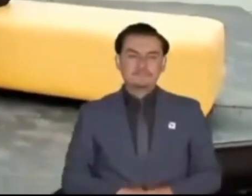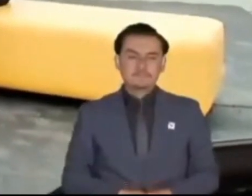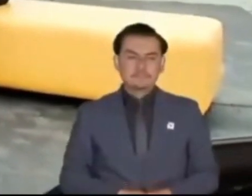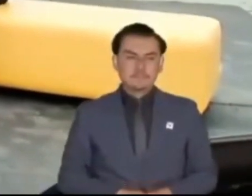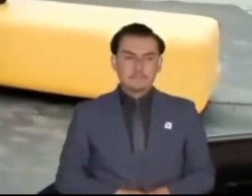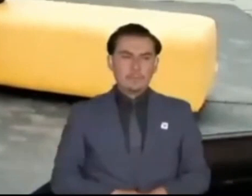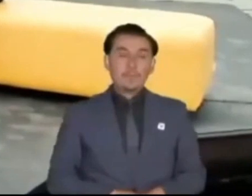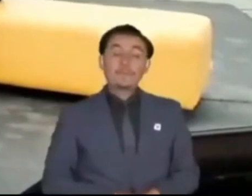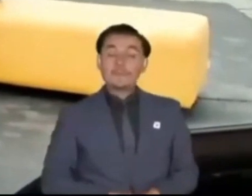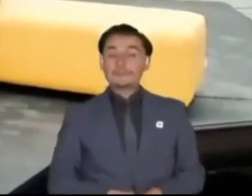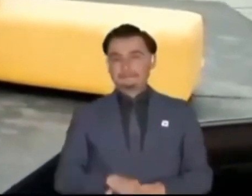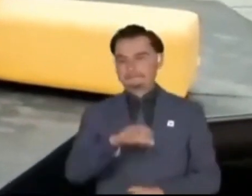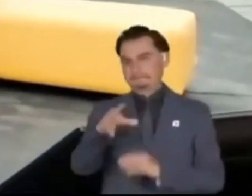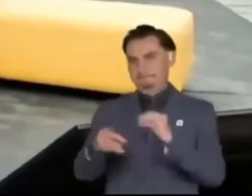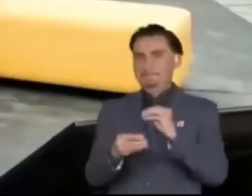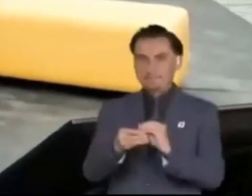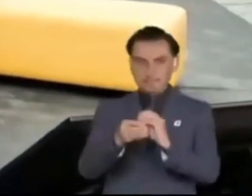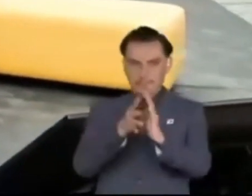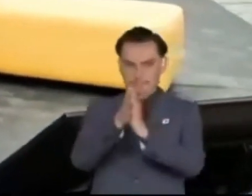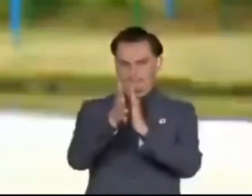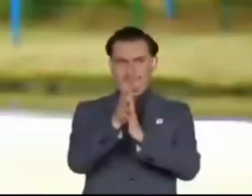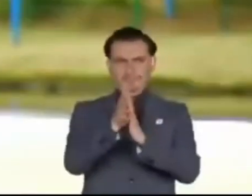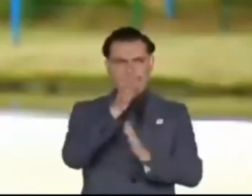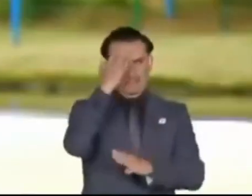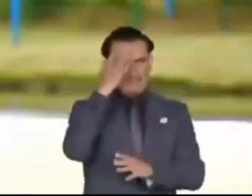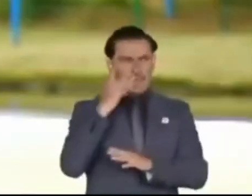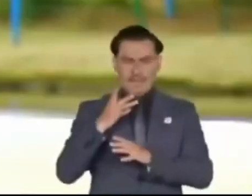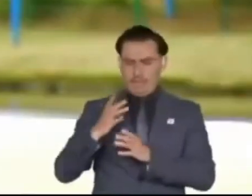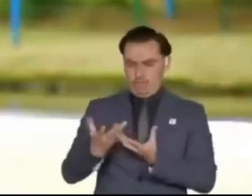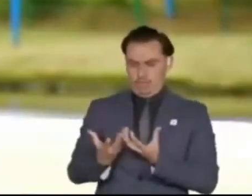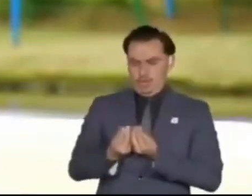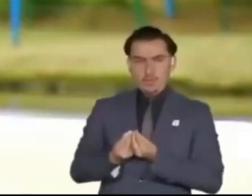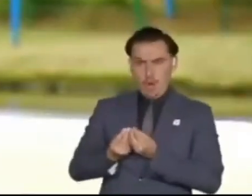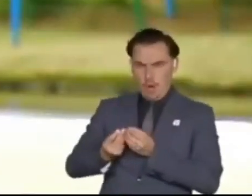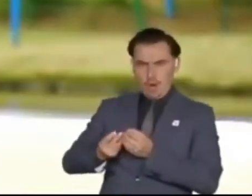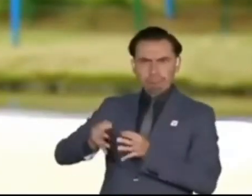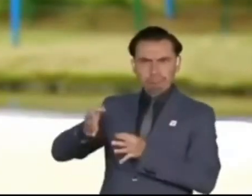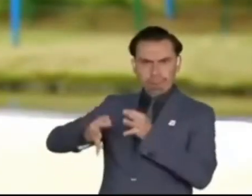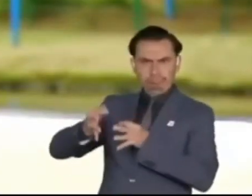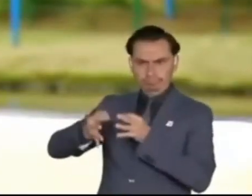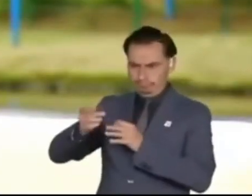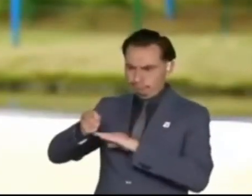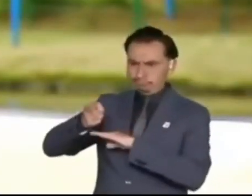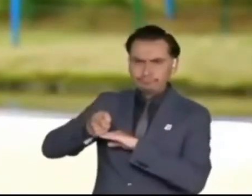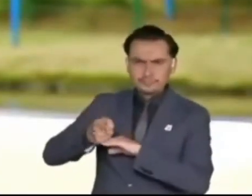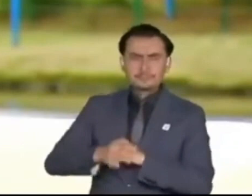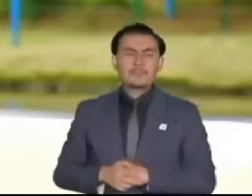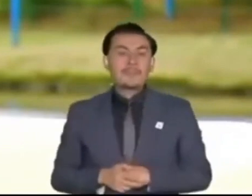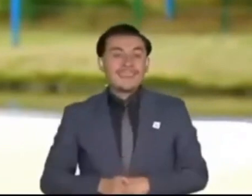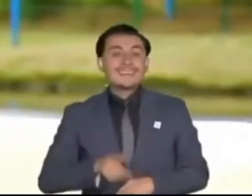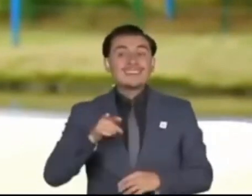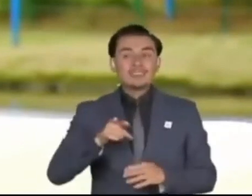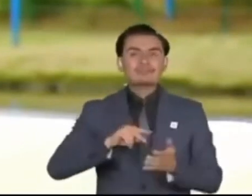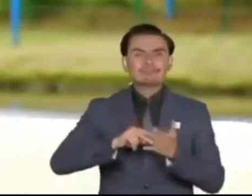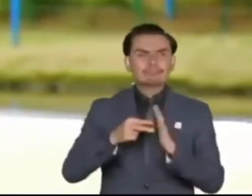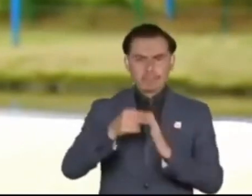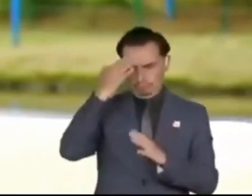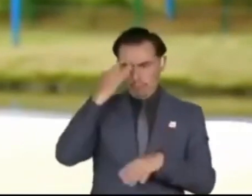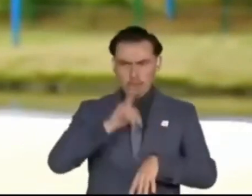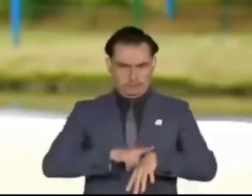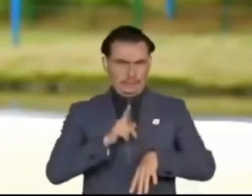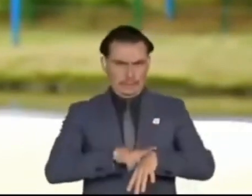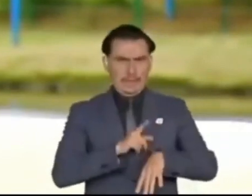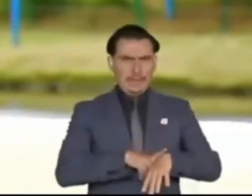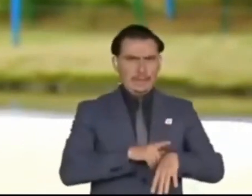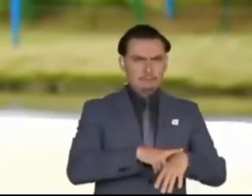Decía su merced también que el área jurídica se pronuncie. Esto obedece a un tiempo, por supuesto, a